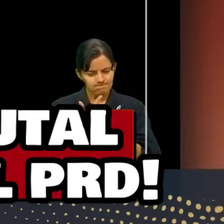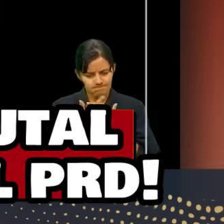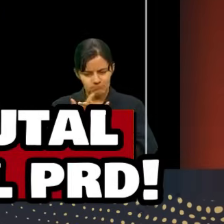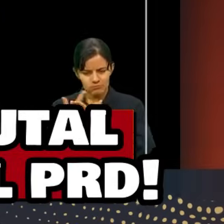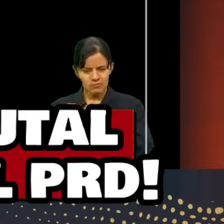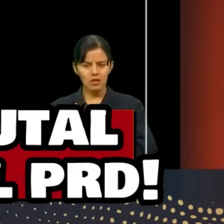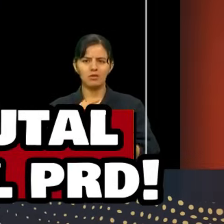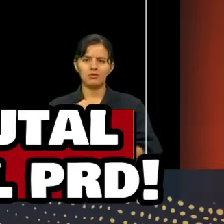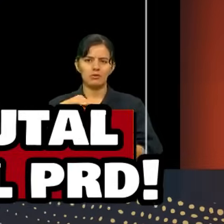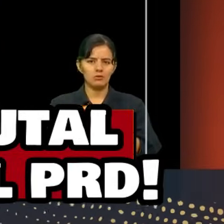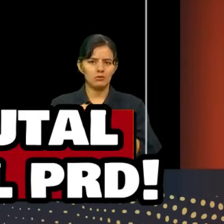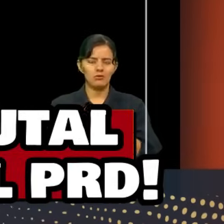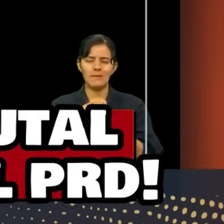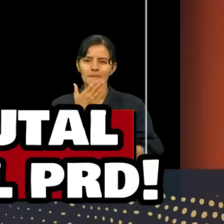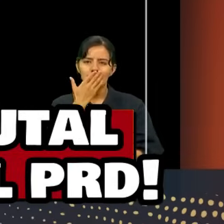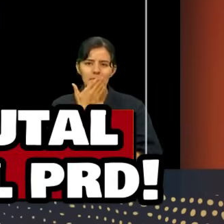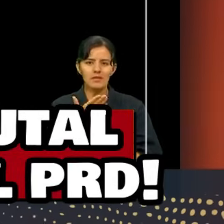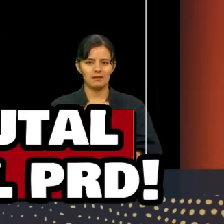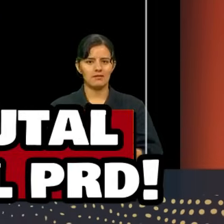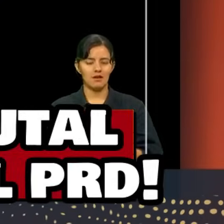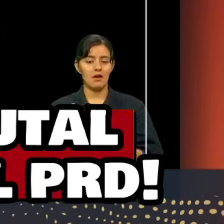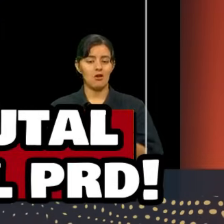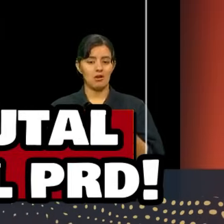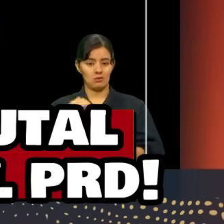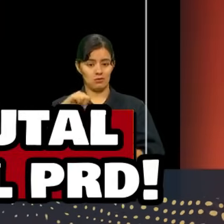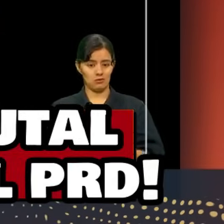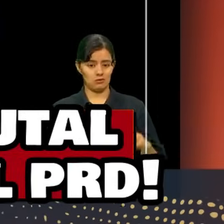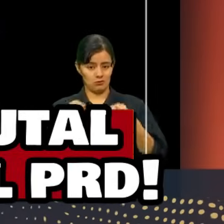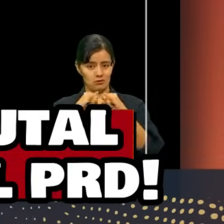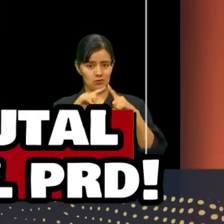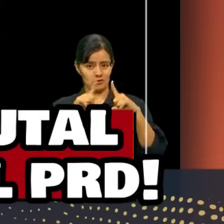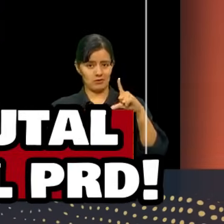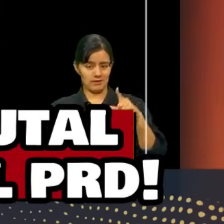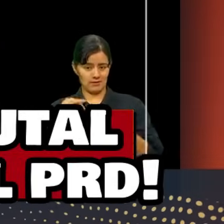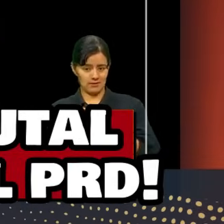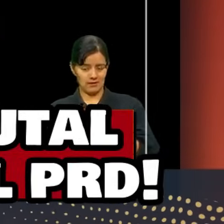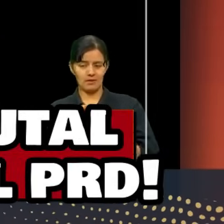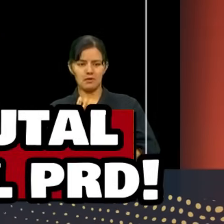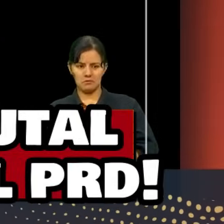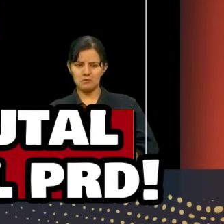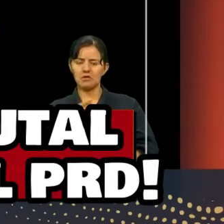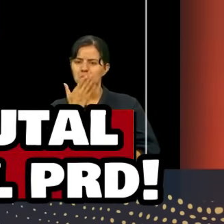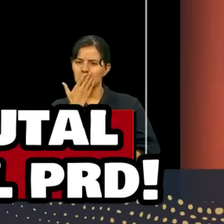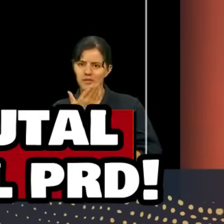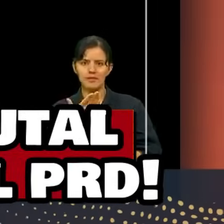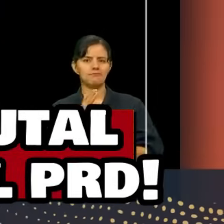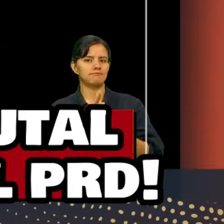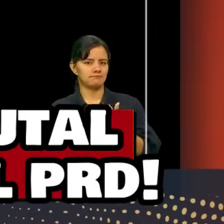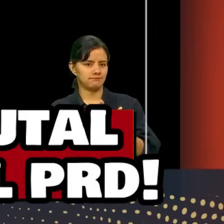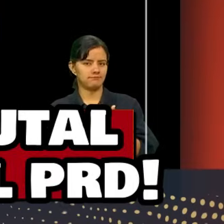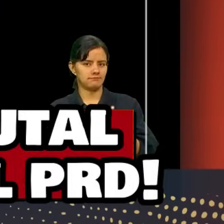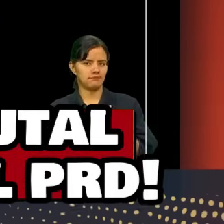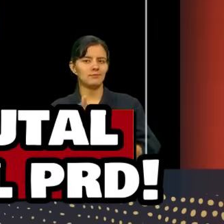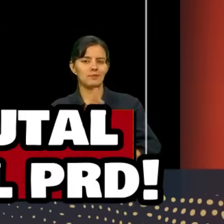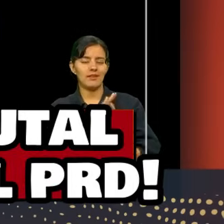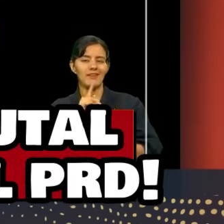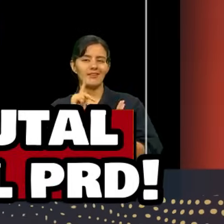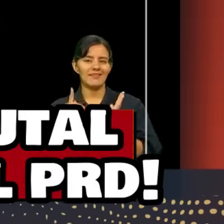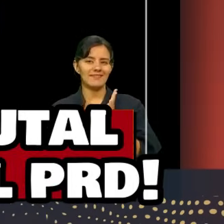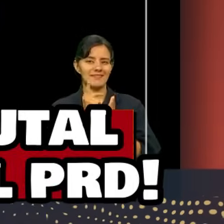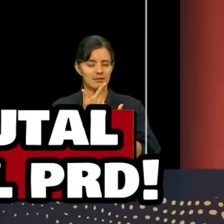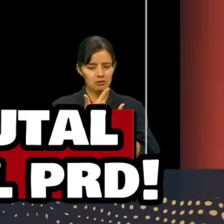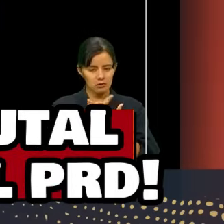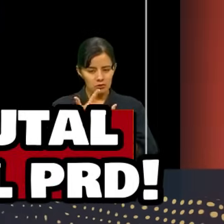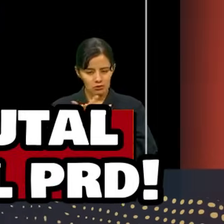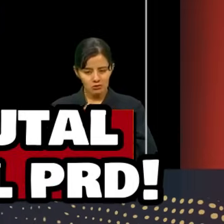sufragios. Hoy este Instituto Nacional Electoral ha decidido, eso hay que celebrarlo, que se pueda recomputar por lo